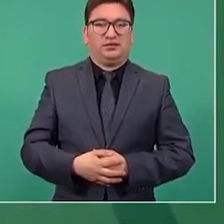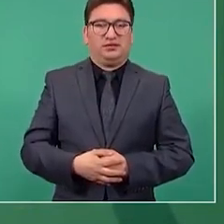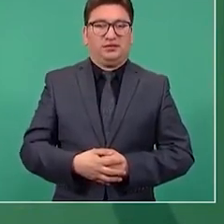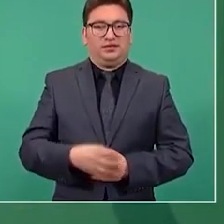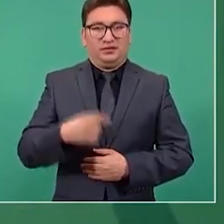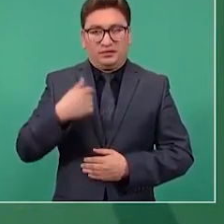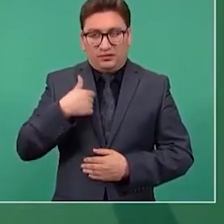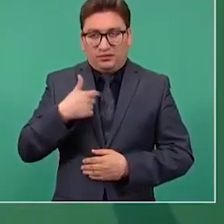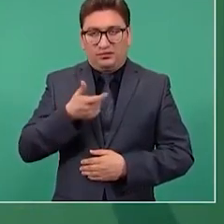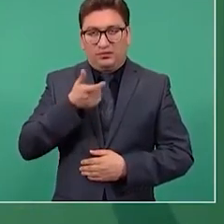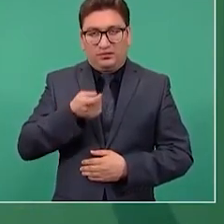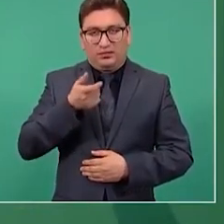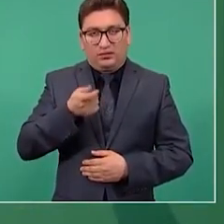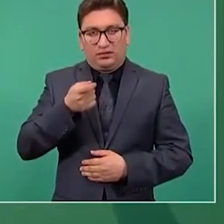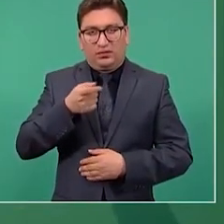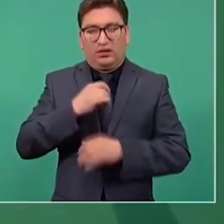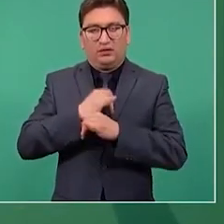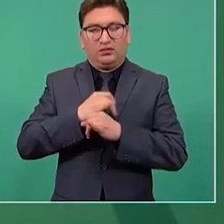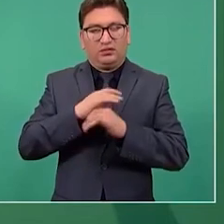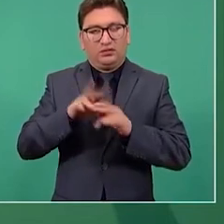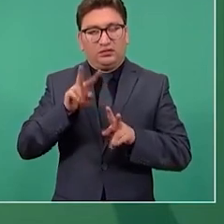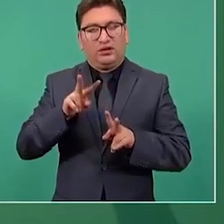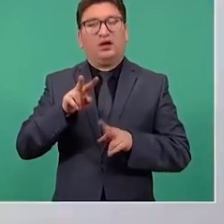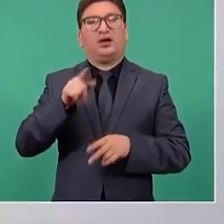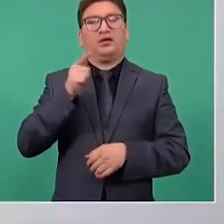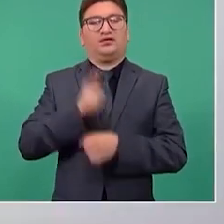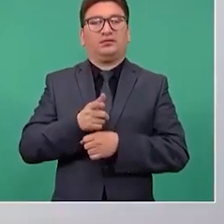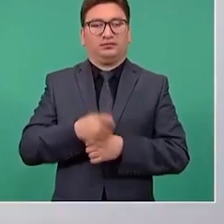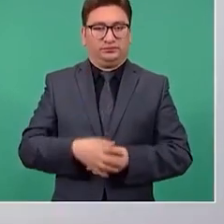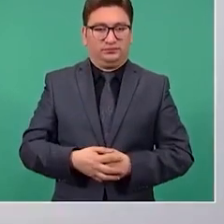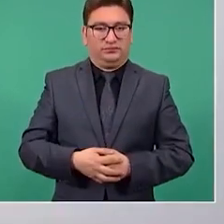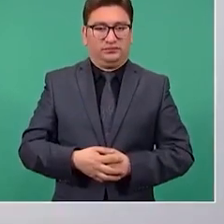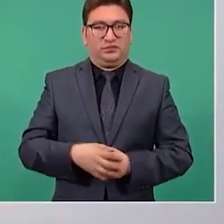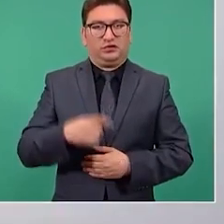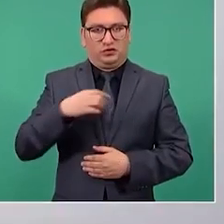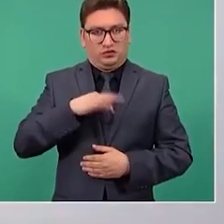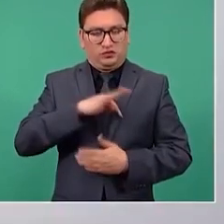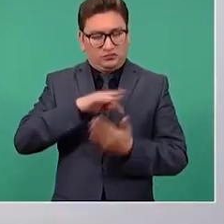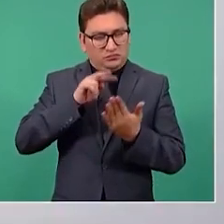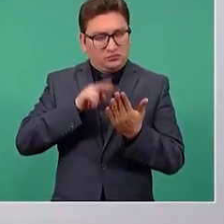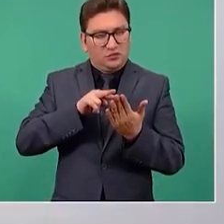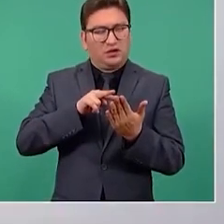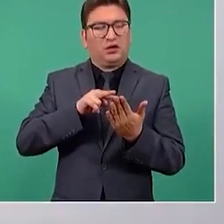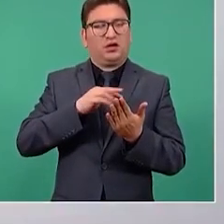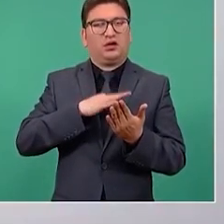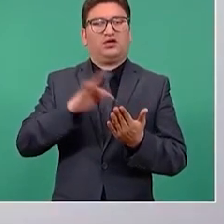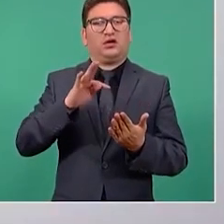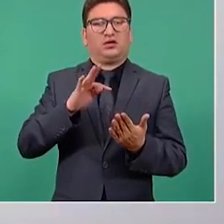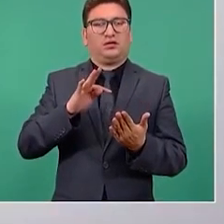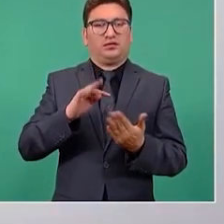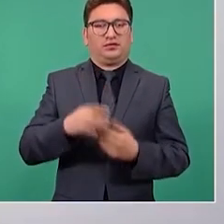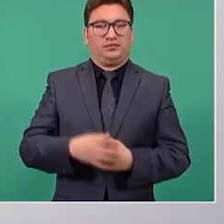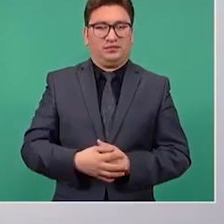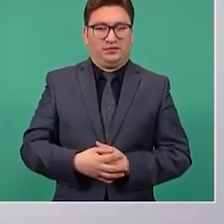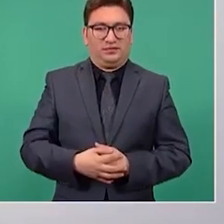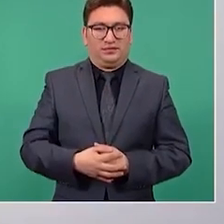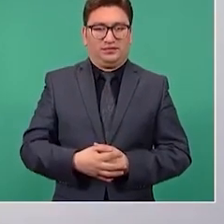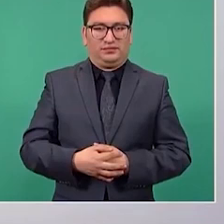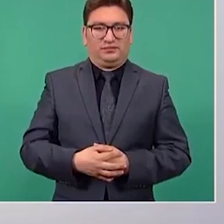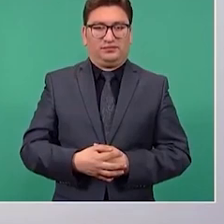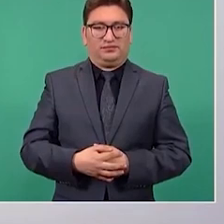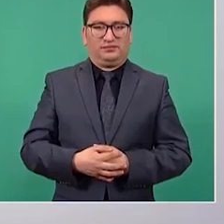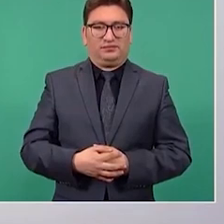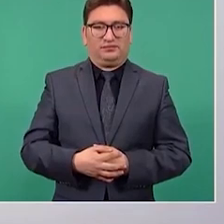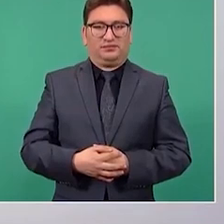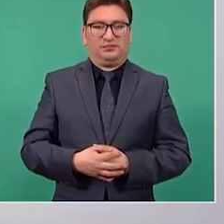me lo encontré en la red y lo puse, y como estaba